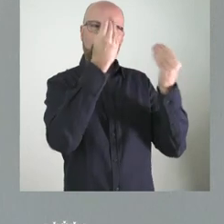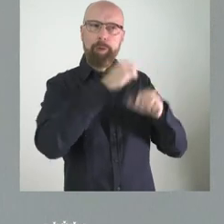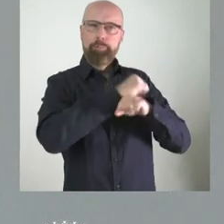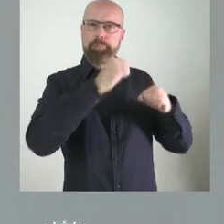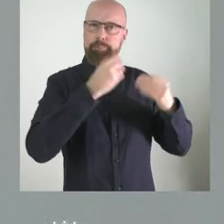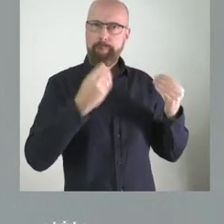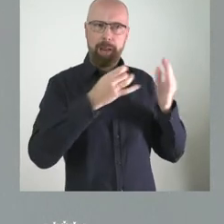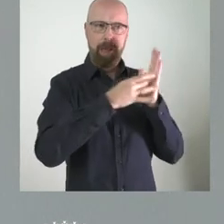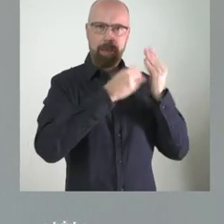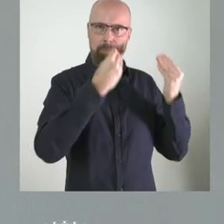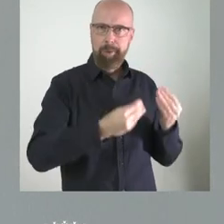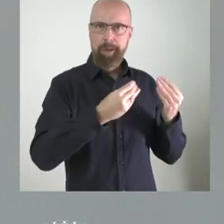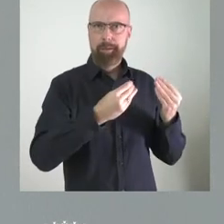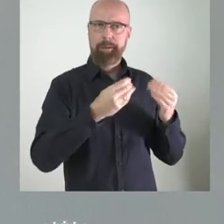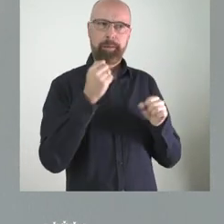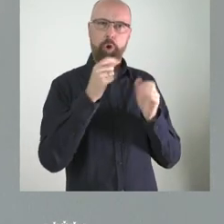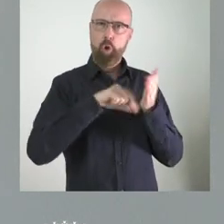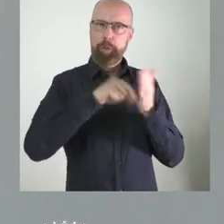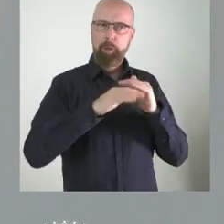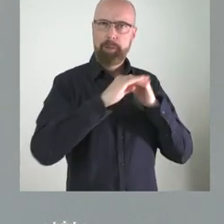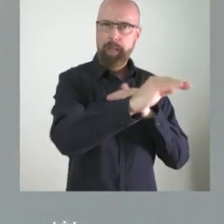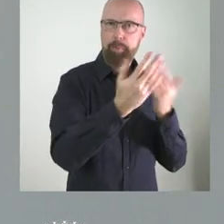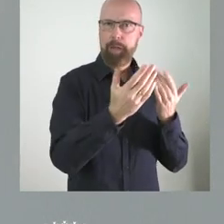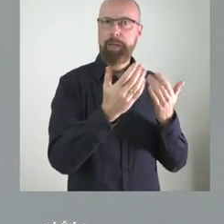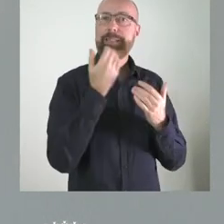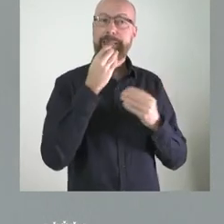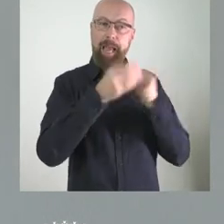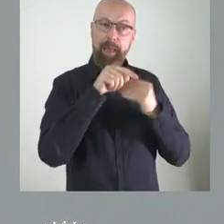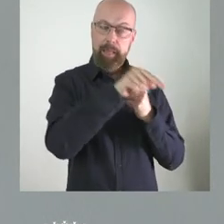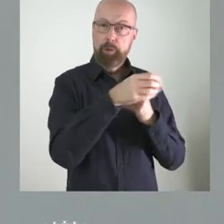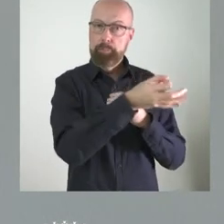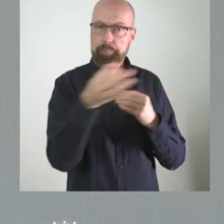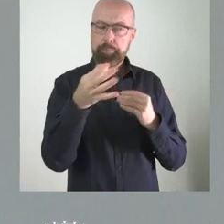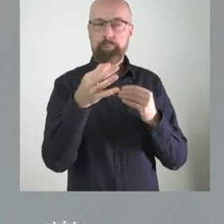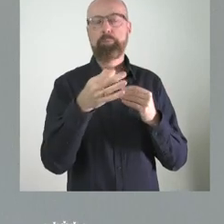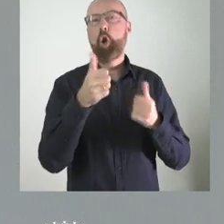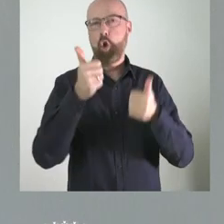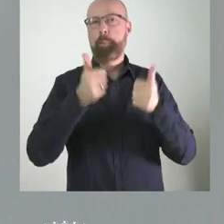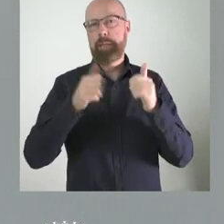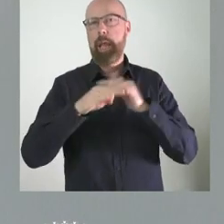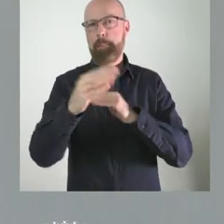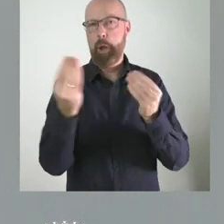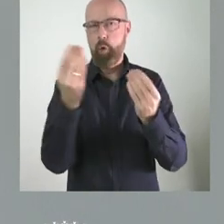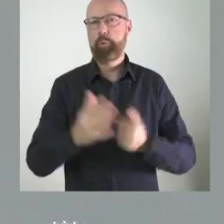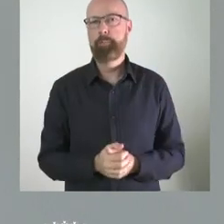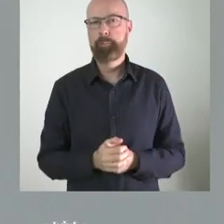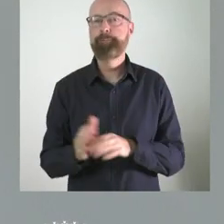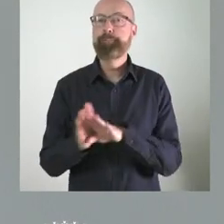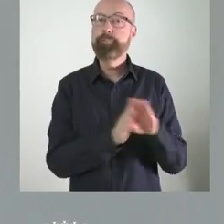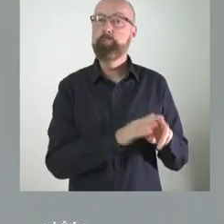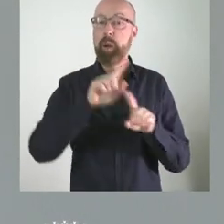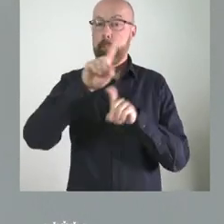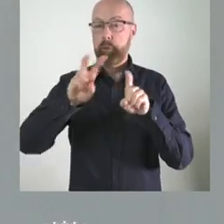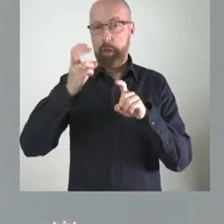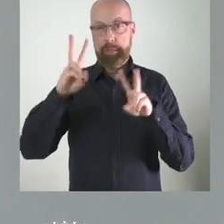por tanto todo lo que se haga en ese sentido va en la mejora de la competitividad empresarial la segunda de las cuestiones que usted me plantea el caso de los médicos